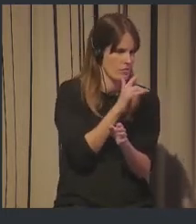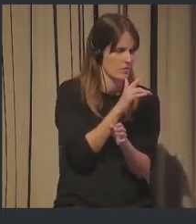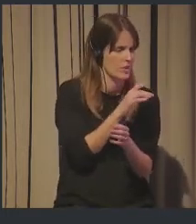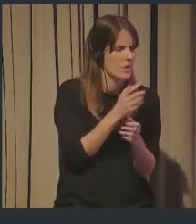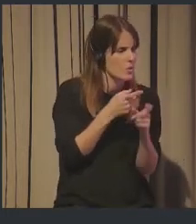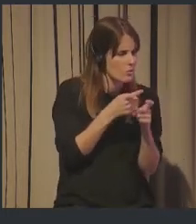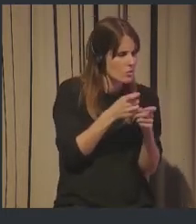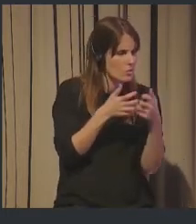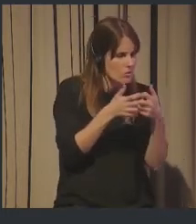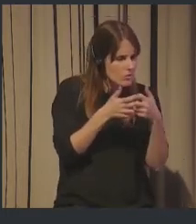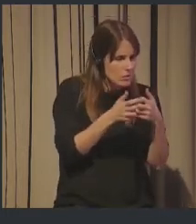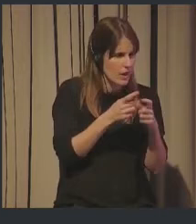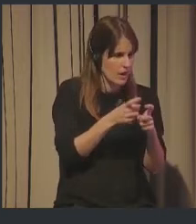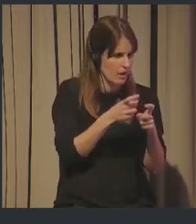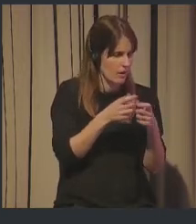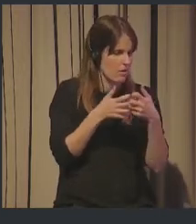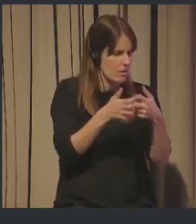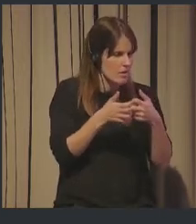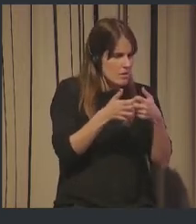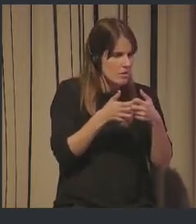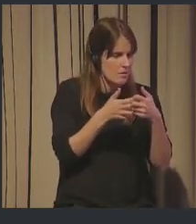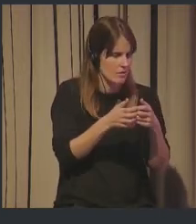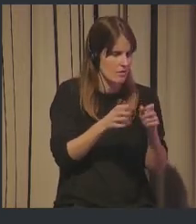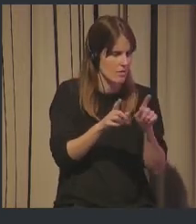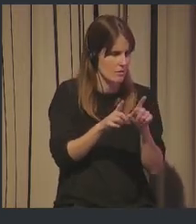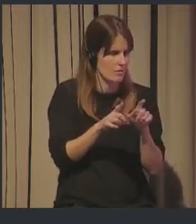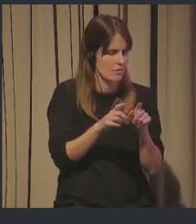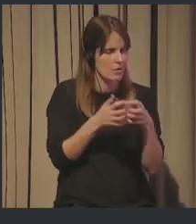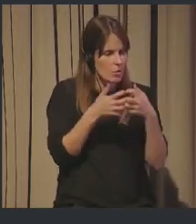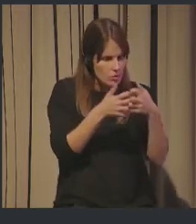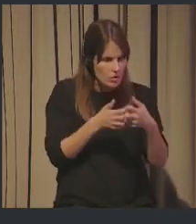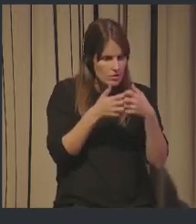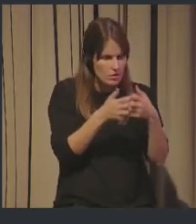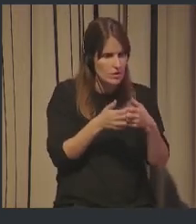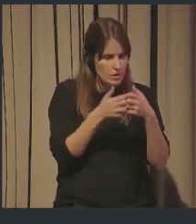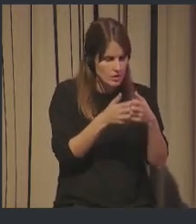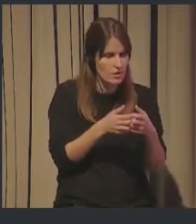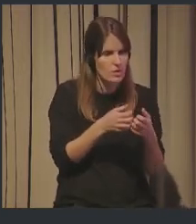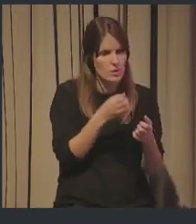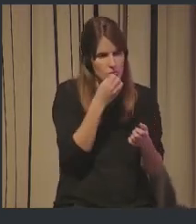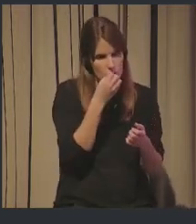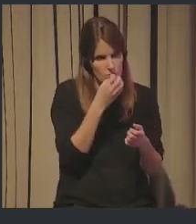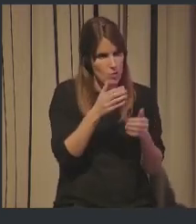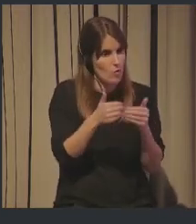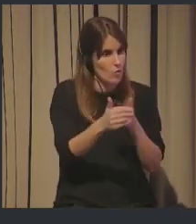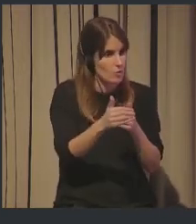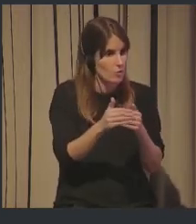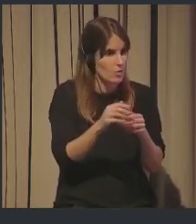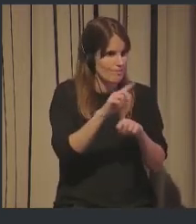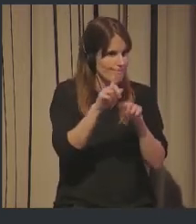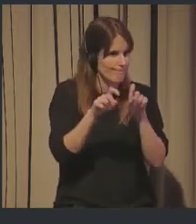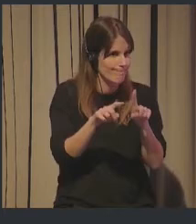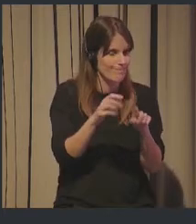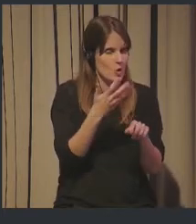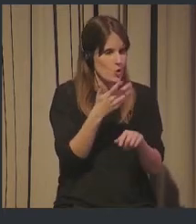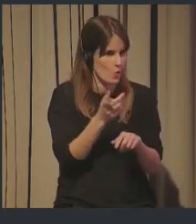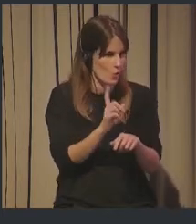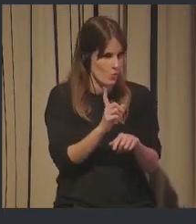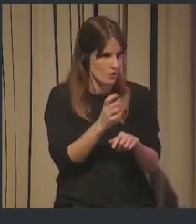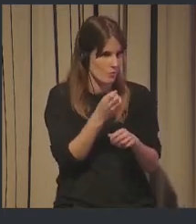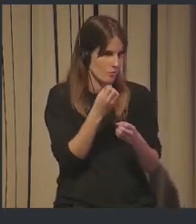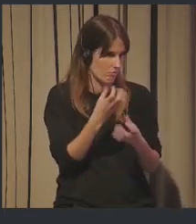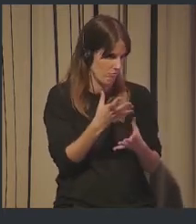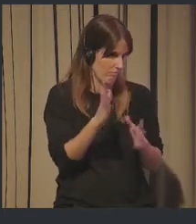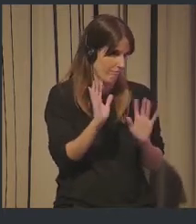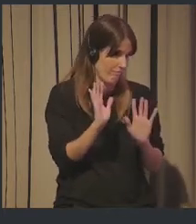luchando como nosotros. Y decía, bueno, es muy bien estar ahí, está muy bien porque no conocemos el final de la historia. Así que